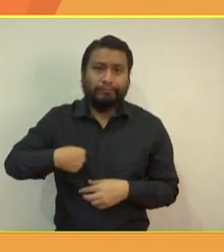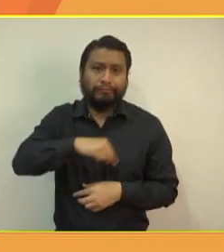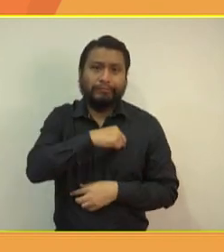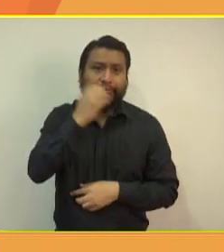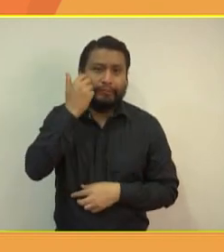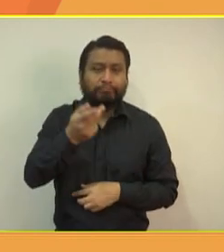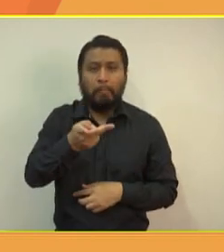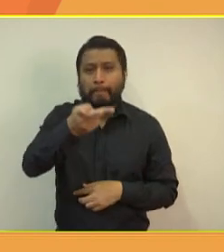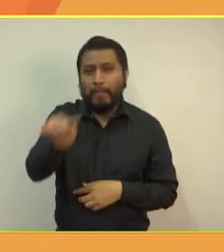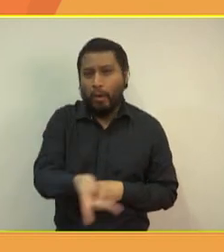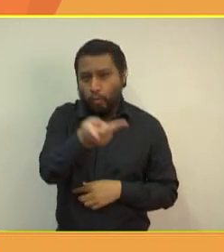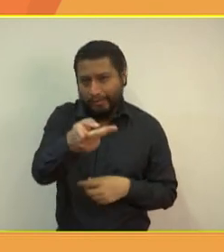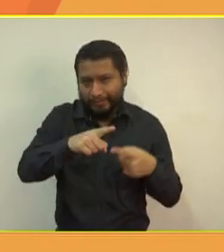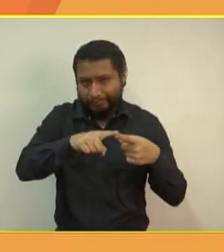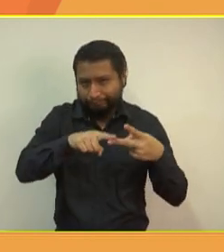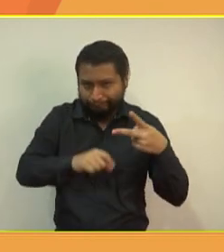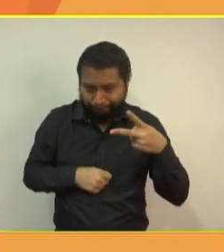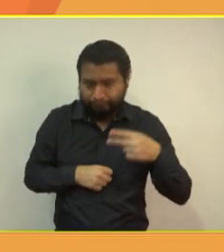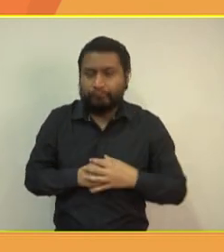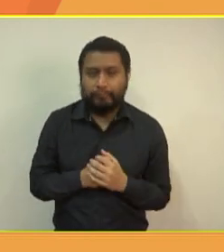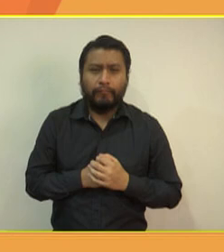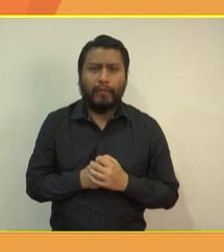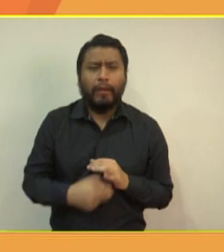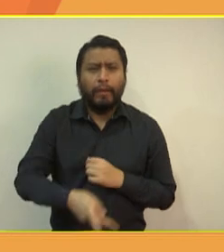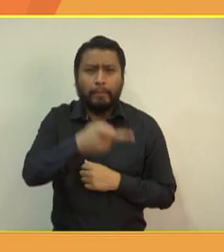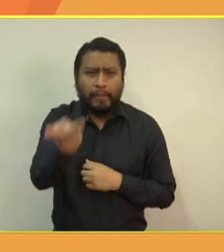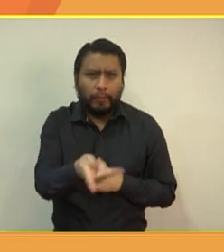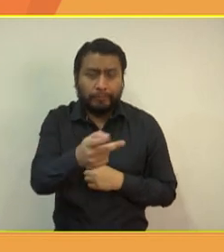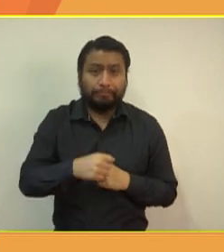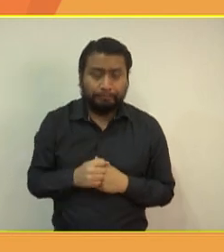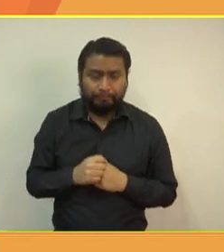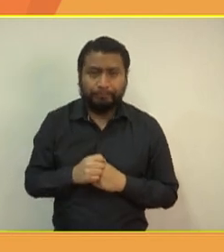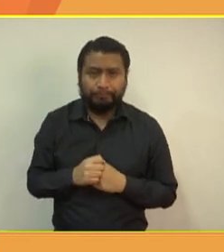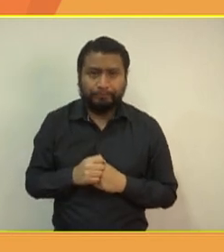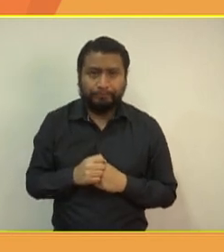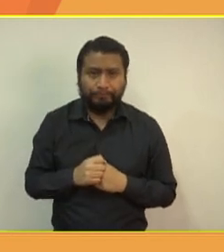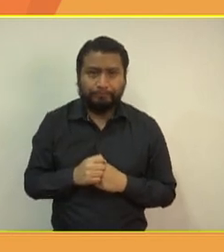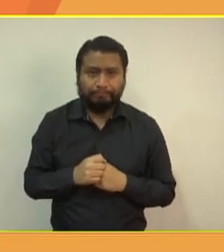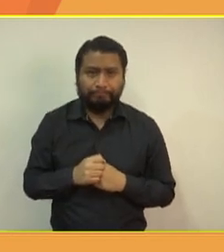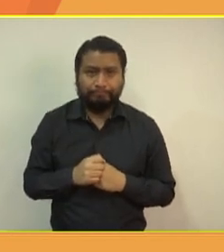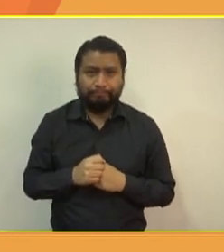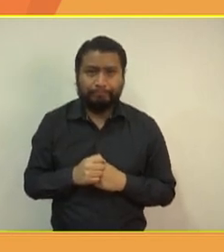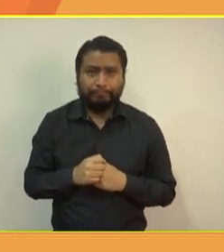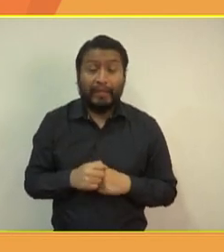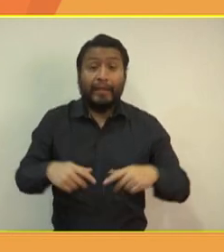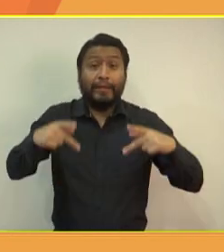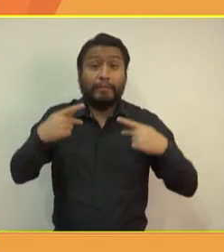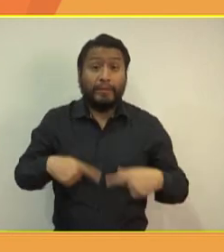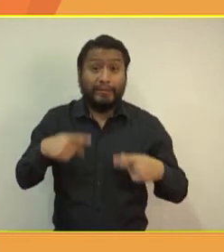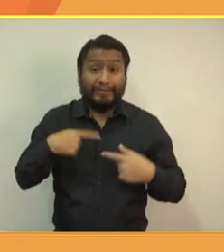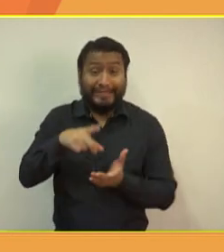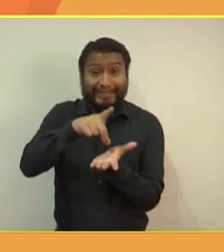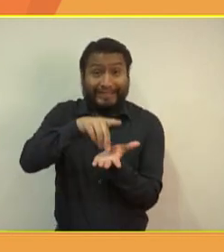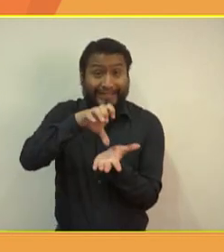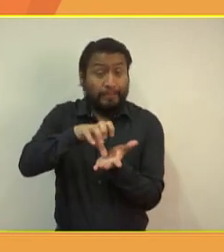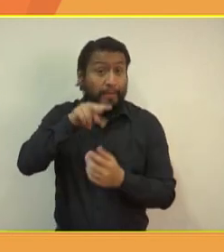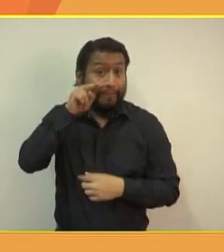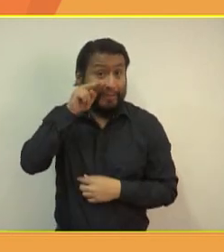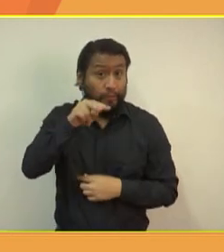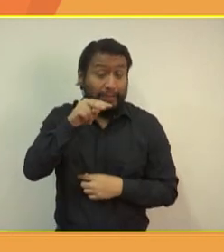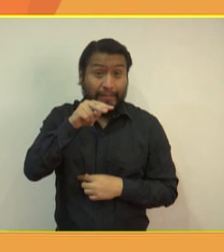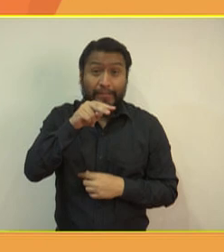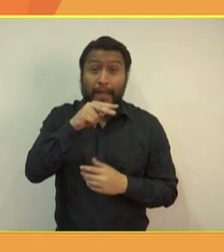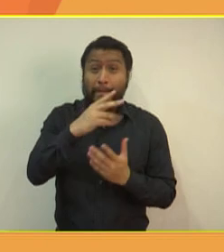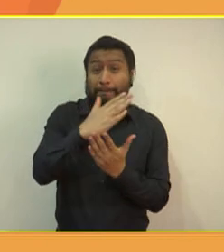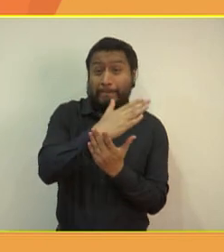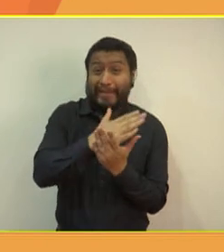de preguntas. ¿Ustedes sabían que más de la mitad de la población de personas con discapacidad visual jamás